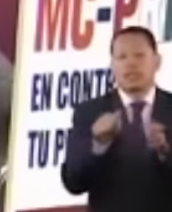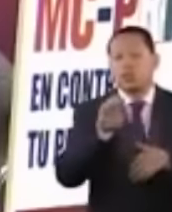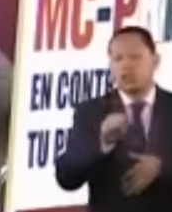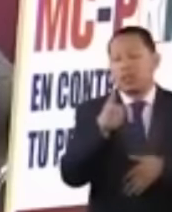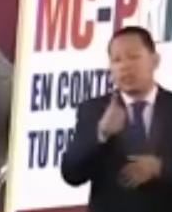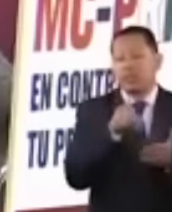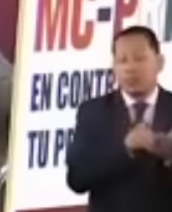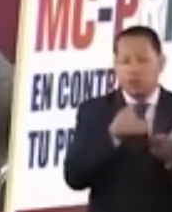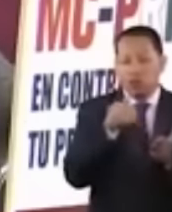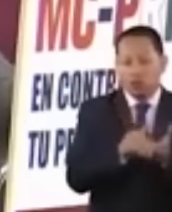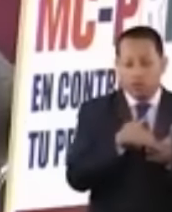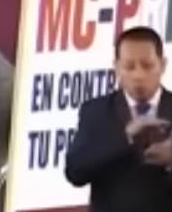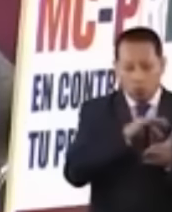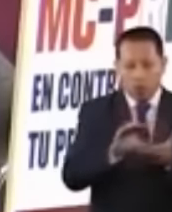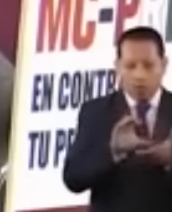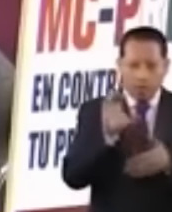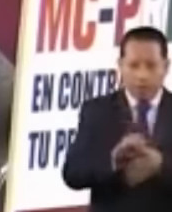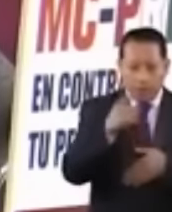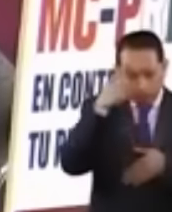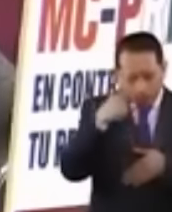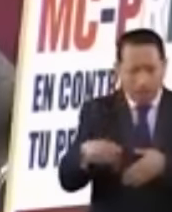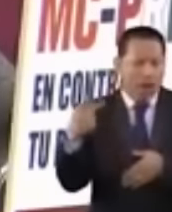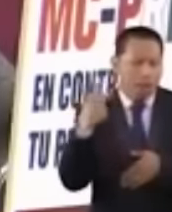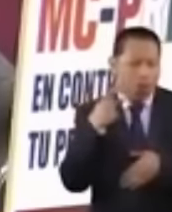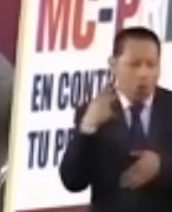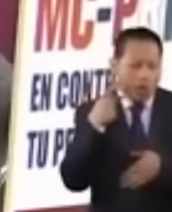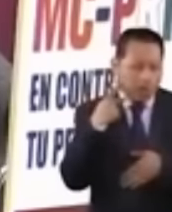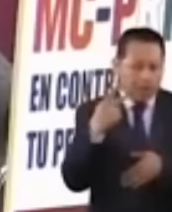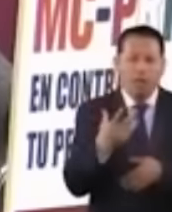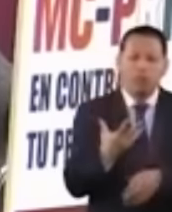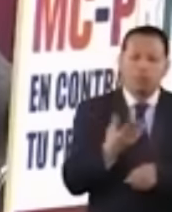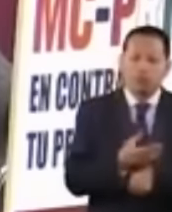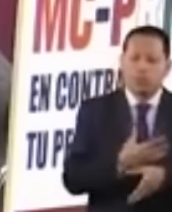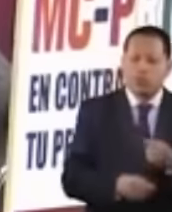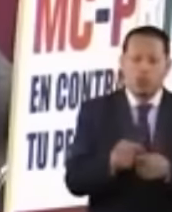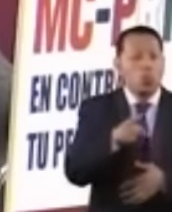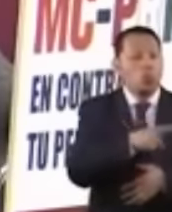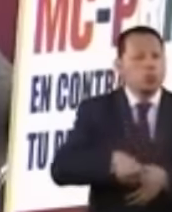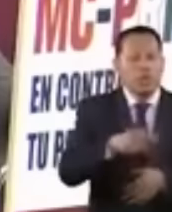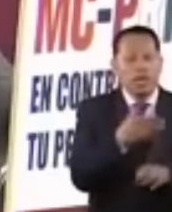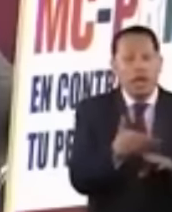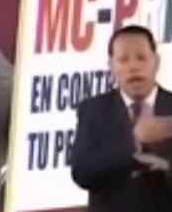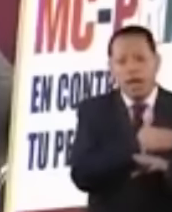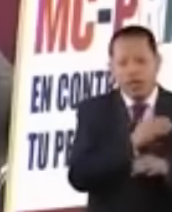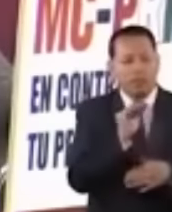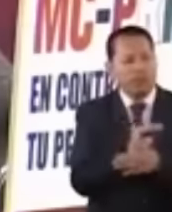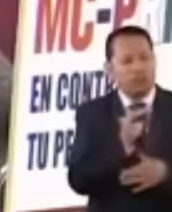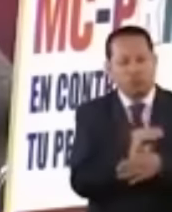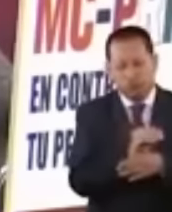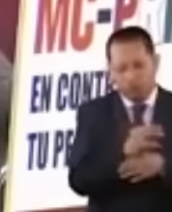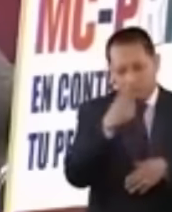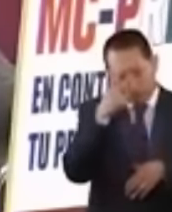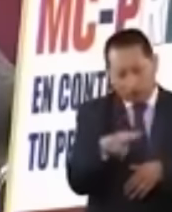4.666 millones que va destinado para toda la política compensatoria a la cual ustedes habían hecho omiso al Estado